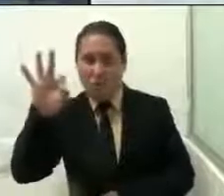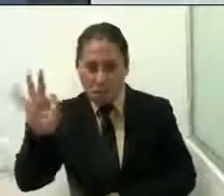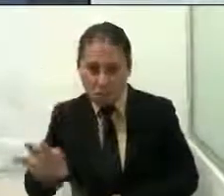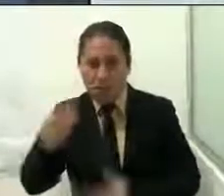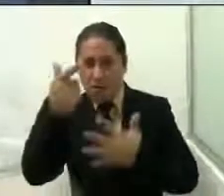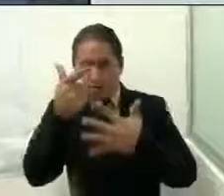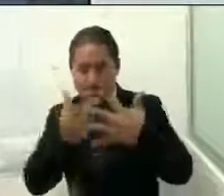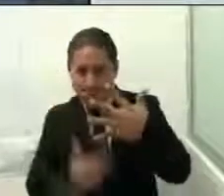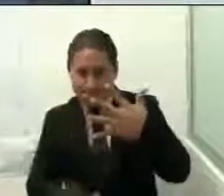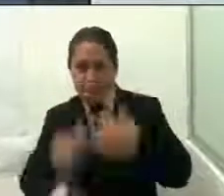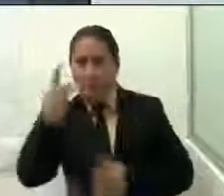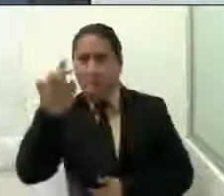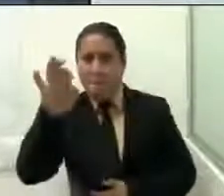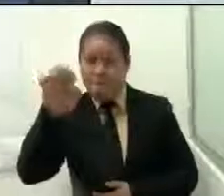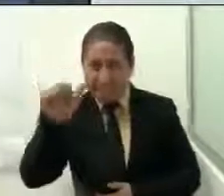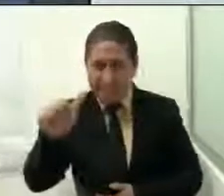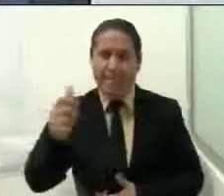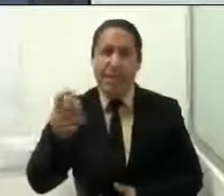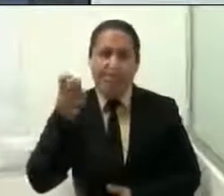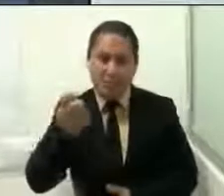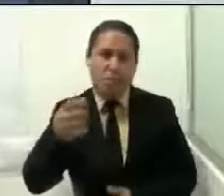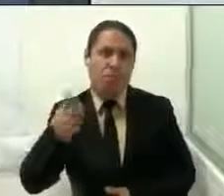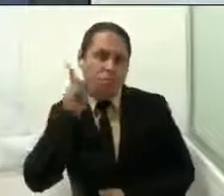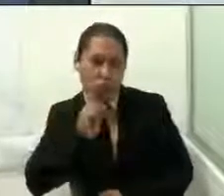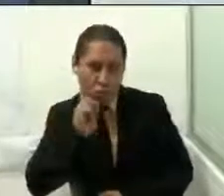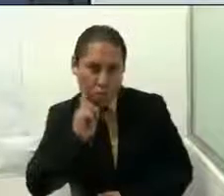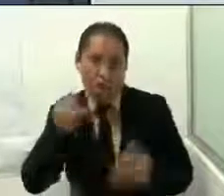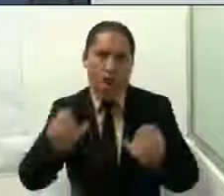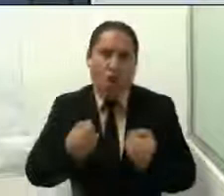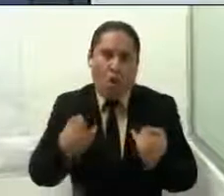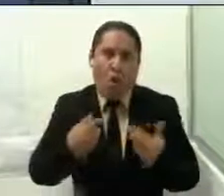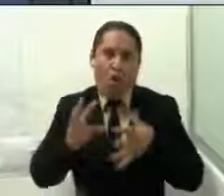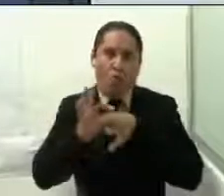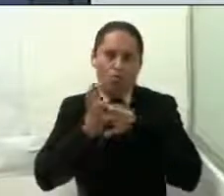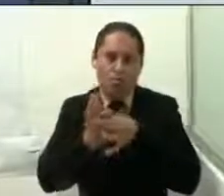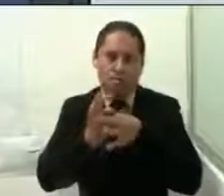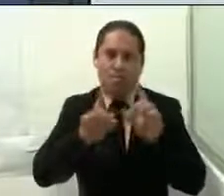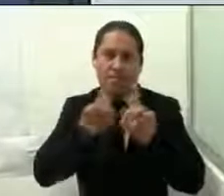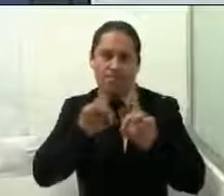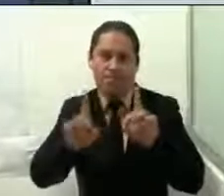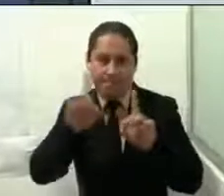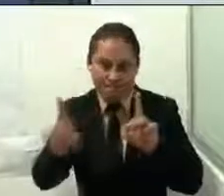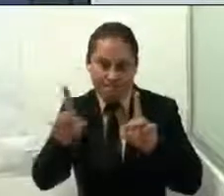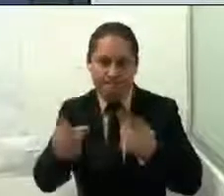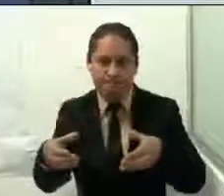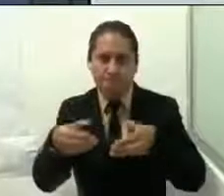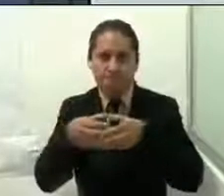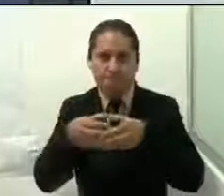del peso son mujeres y jóvenes involucrados en el desarrollo comunitario